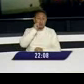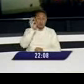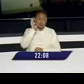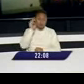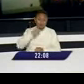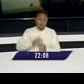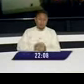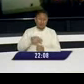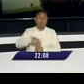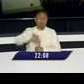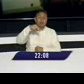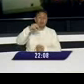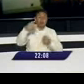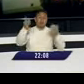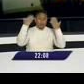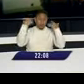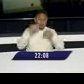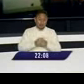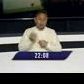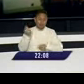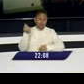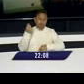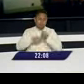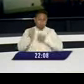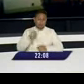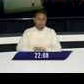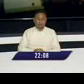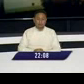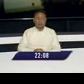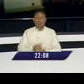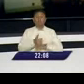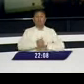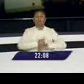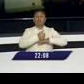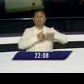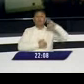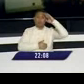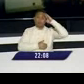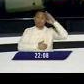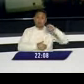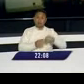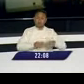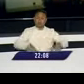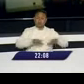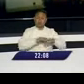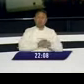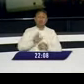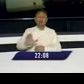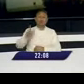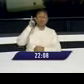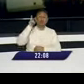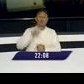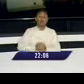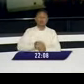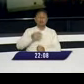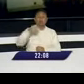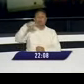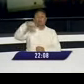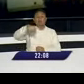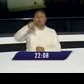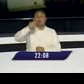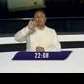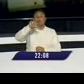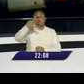el noroeste y centro de la ciudad de Guayaquil. El comandante de la zona 8 informó que el cabecilla, alias Quillo,